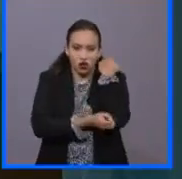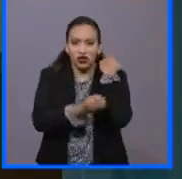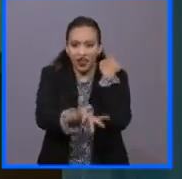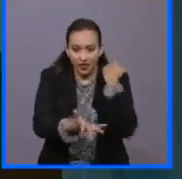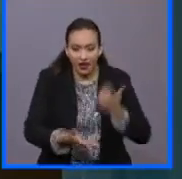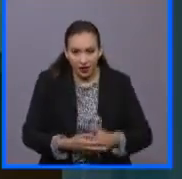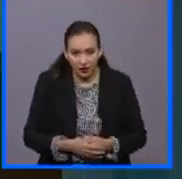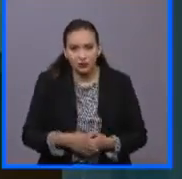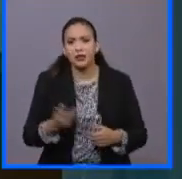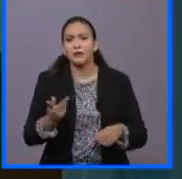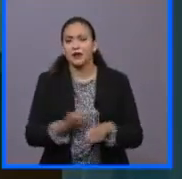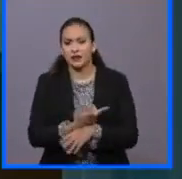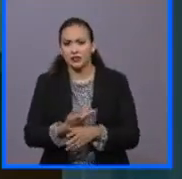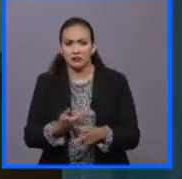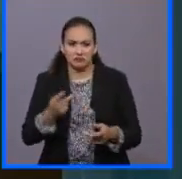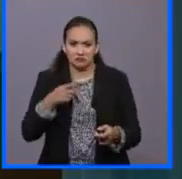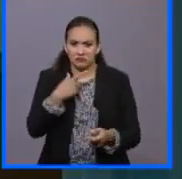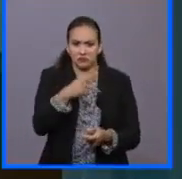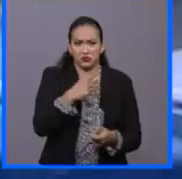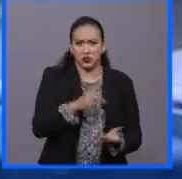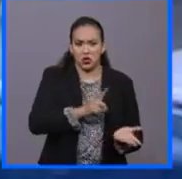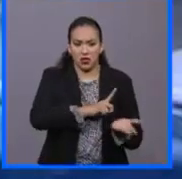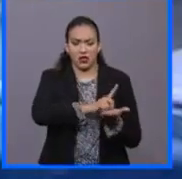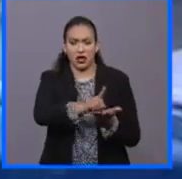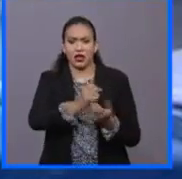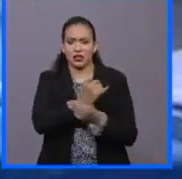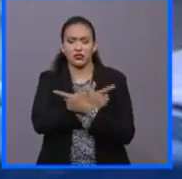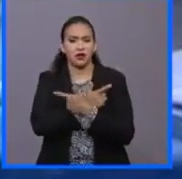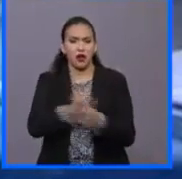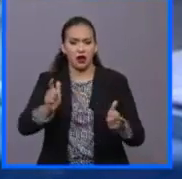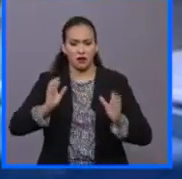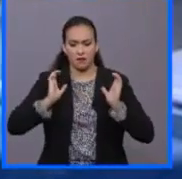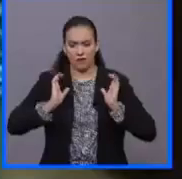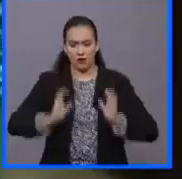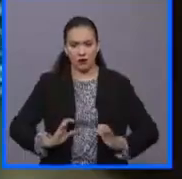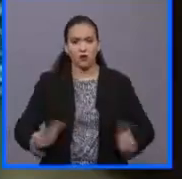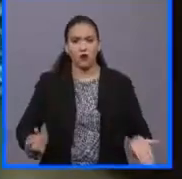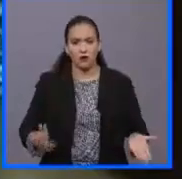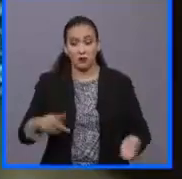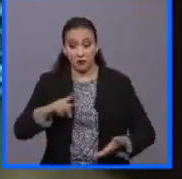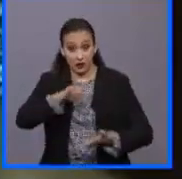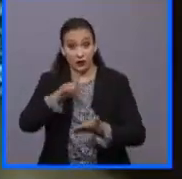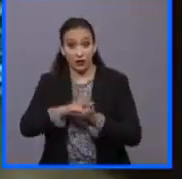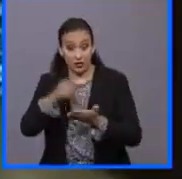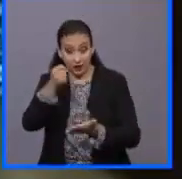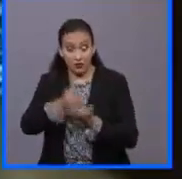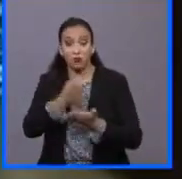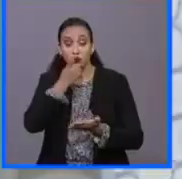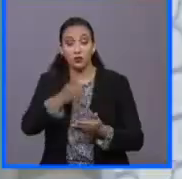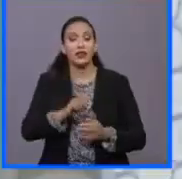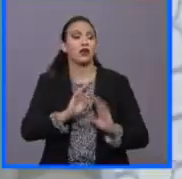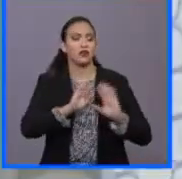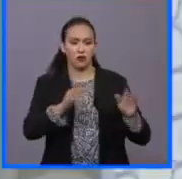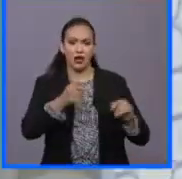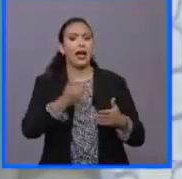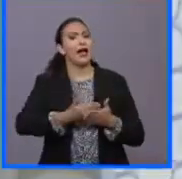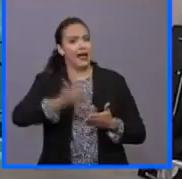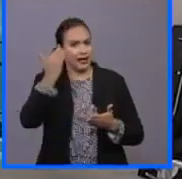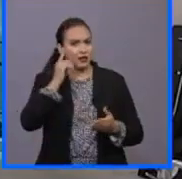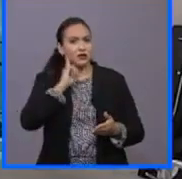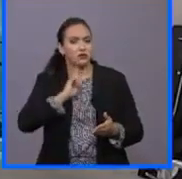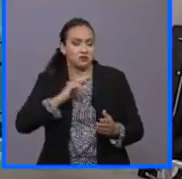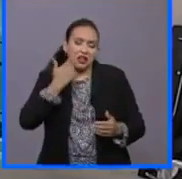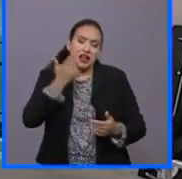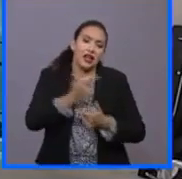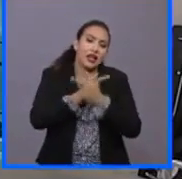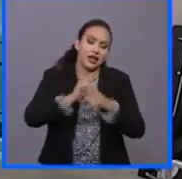del derecho humano a determinar el sentido de su vida y decidir sobre su cuerpo. Sostuvo que criminalizar la interrupción